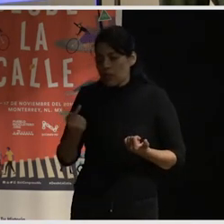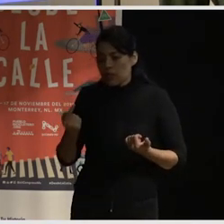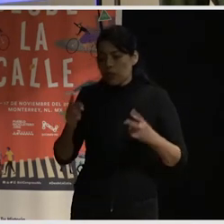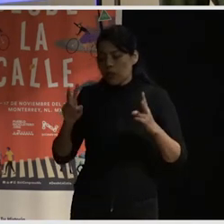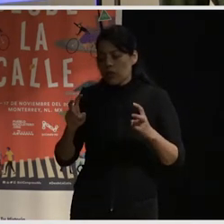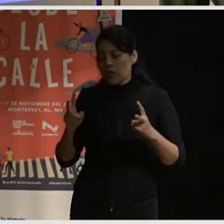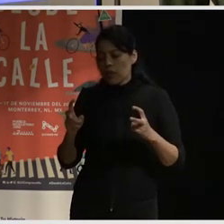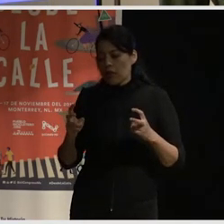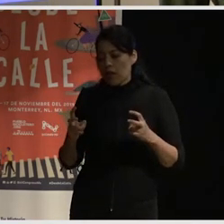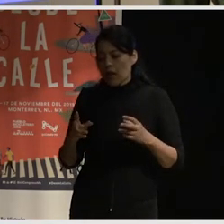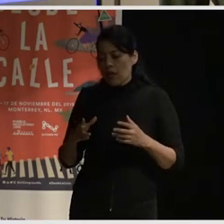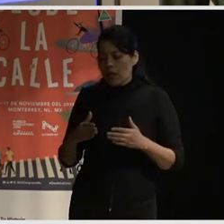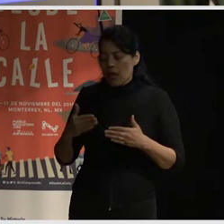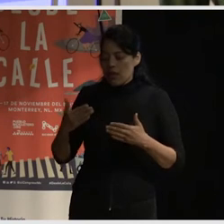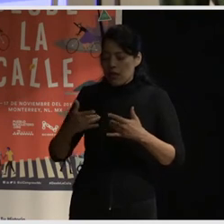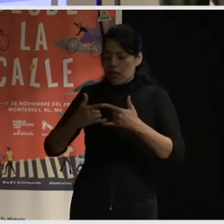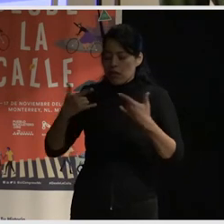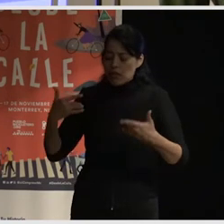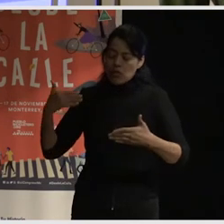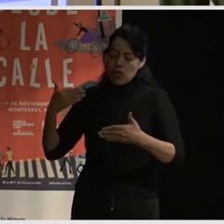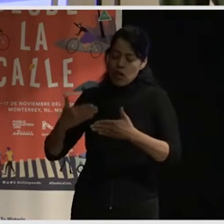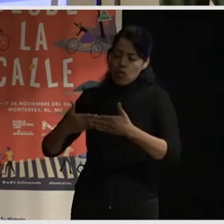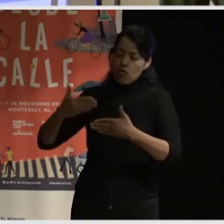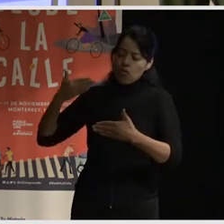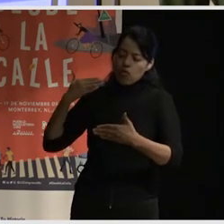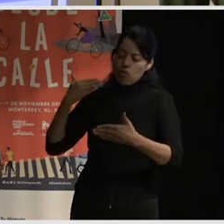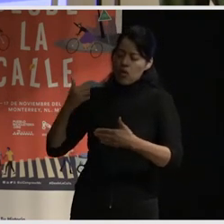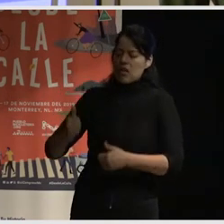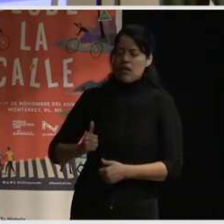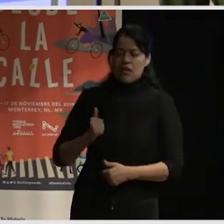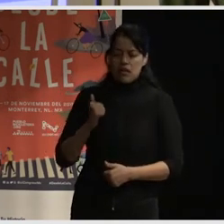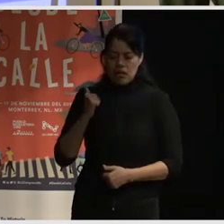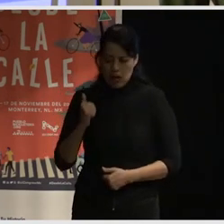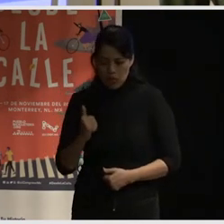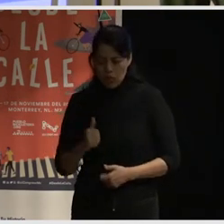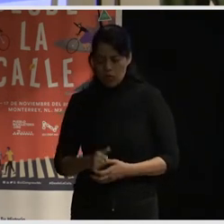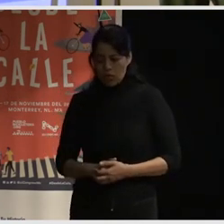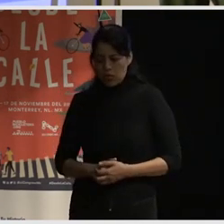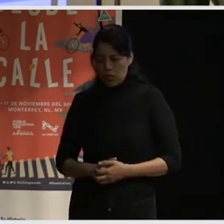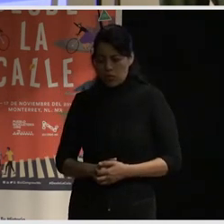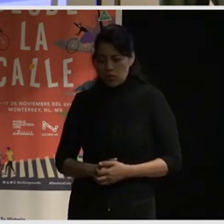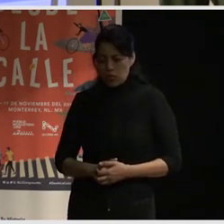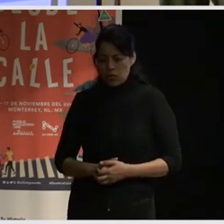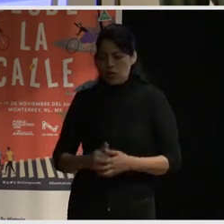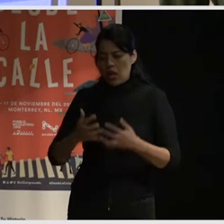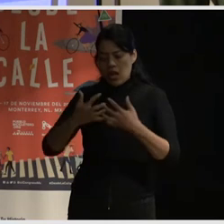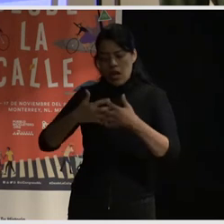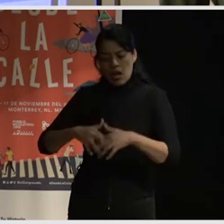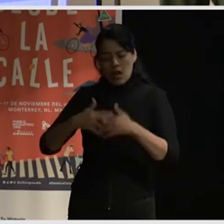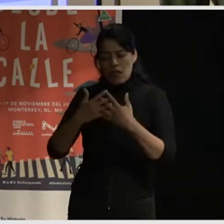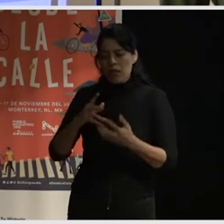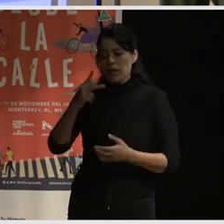de rezago histórico y de extracción y de abuso que se dio a la propia a la propia paraestatal